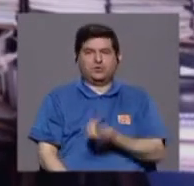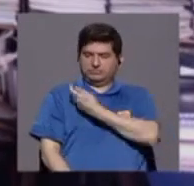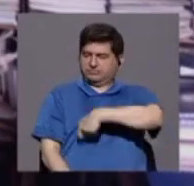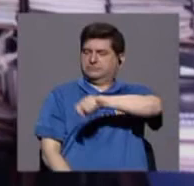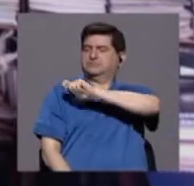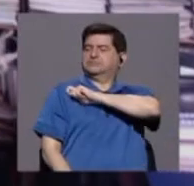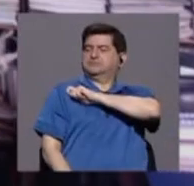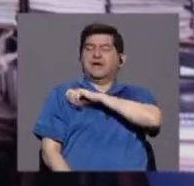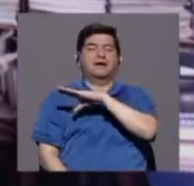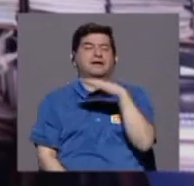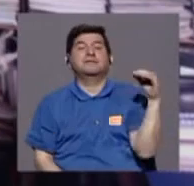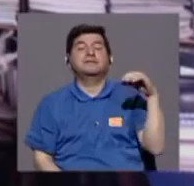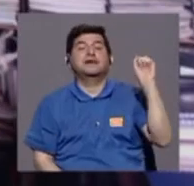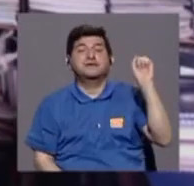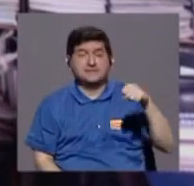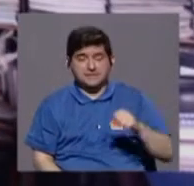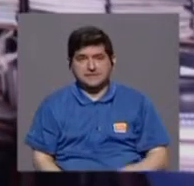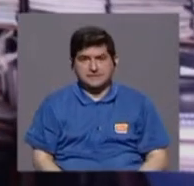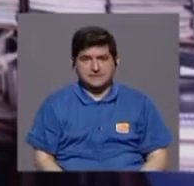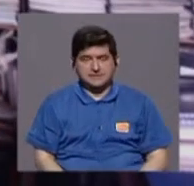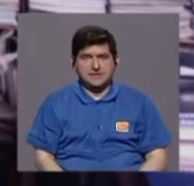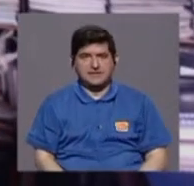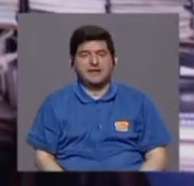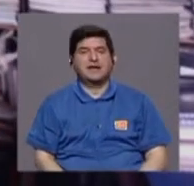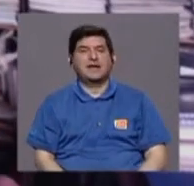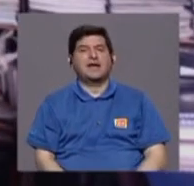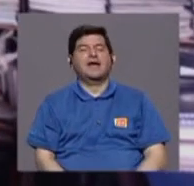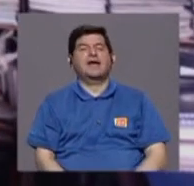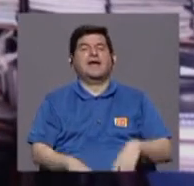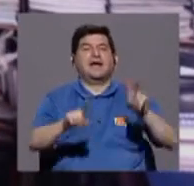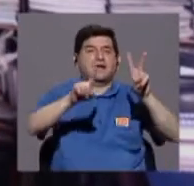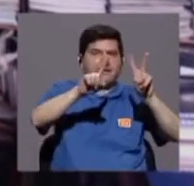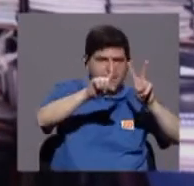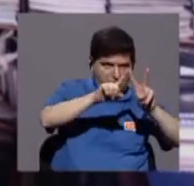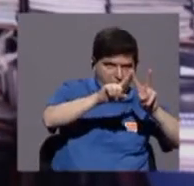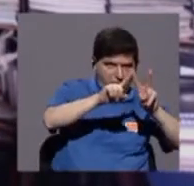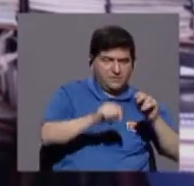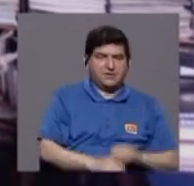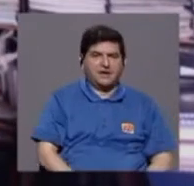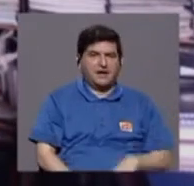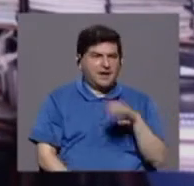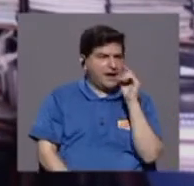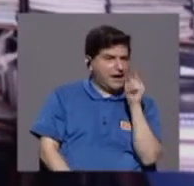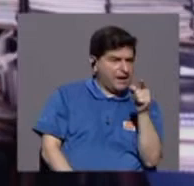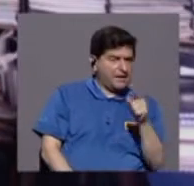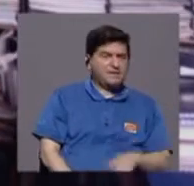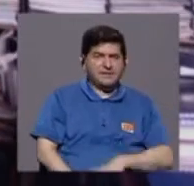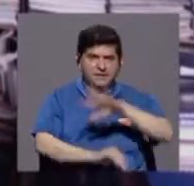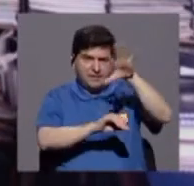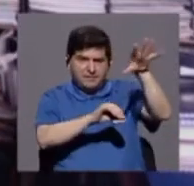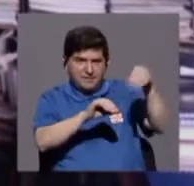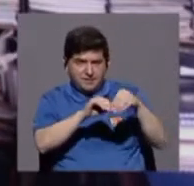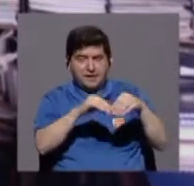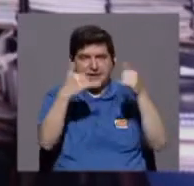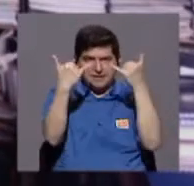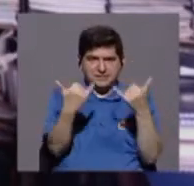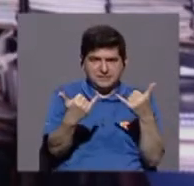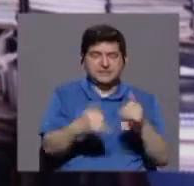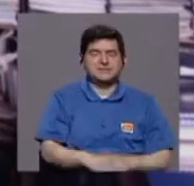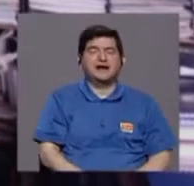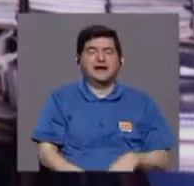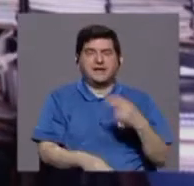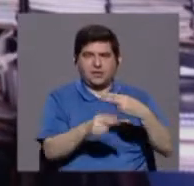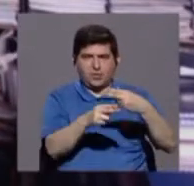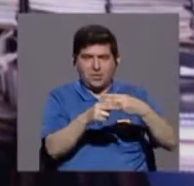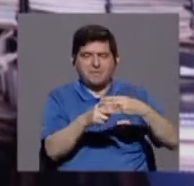naturalmente, sí, en la alcaldía de Nicoya, aunque la alcaldía de Nicoya en realidad se incorpora, o el partido, ya era partido de